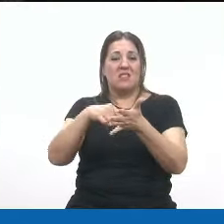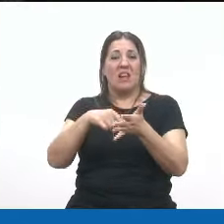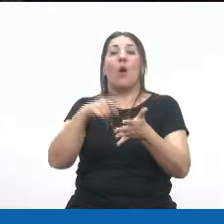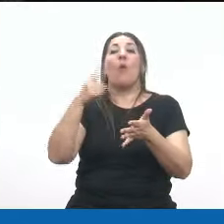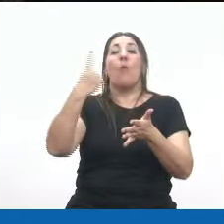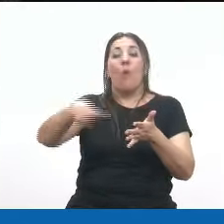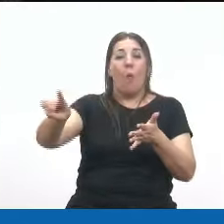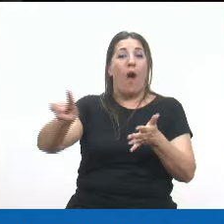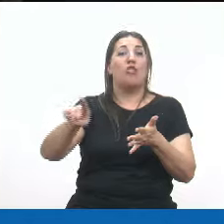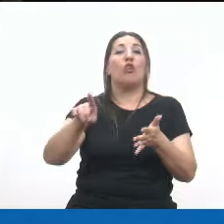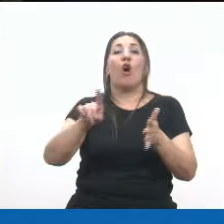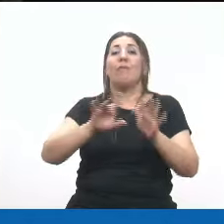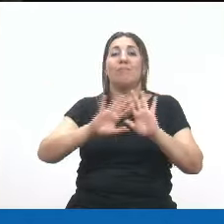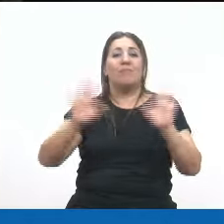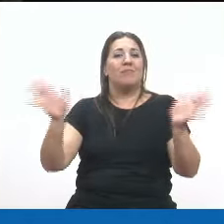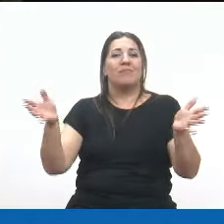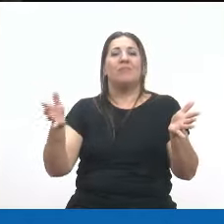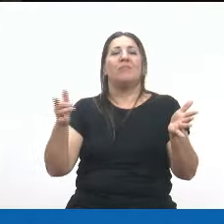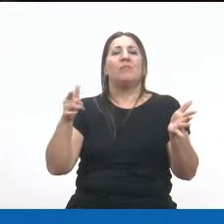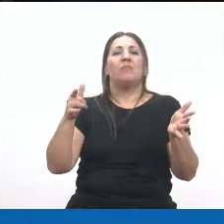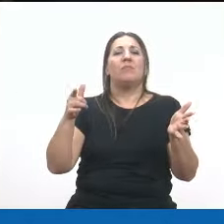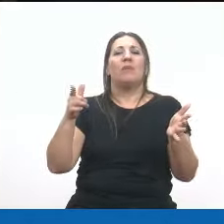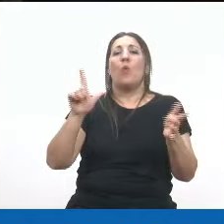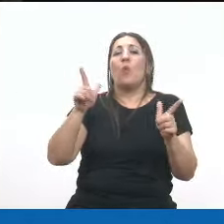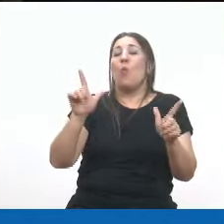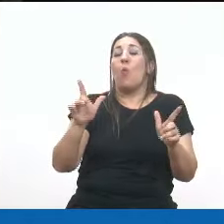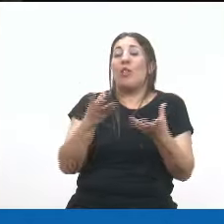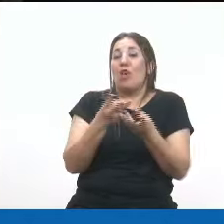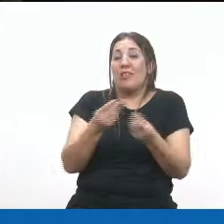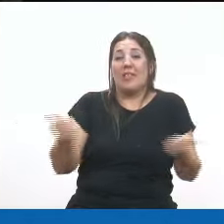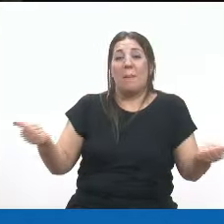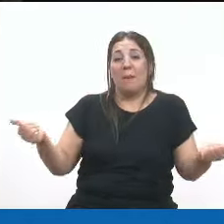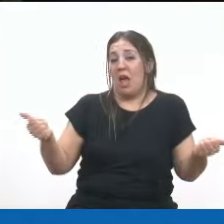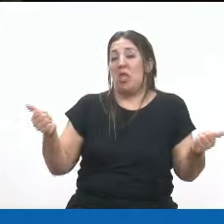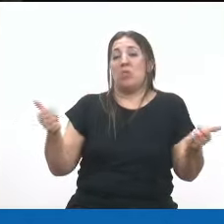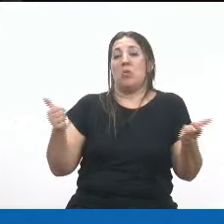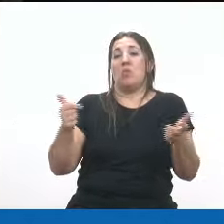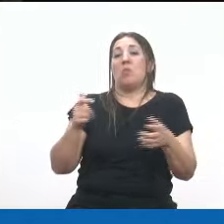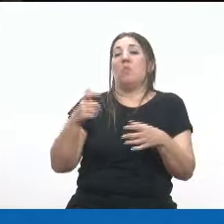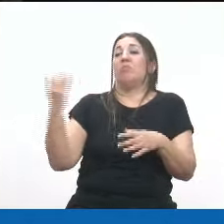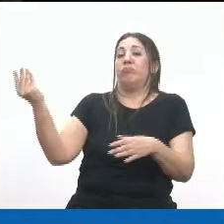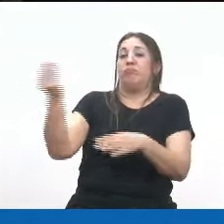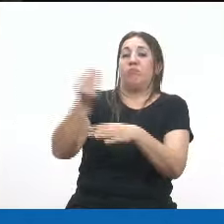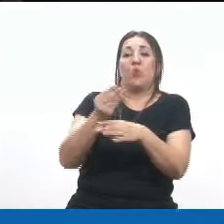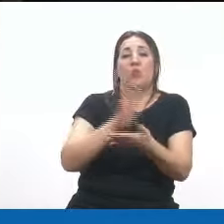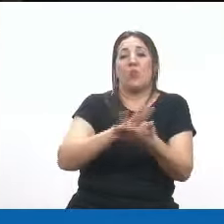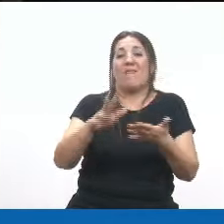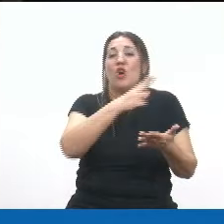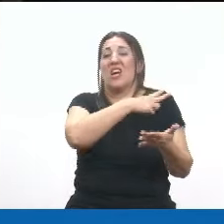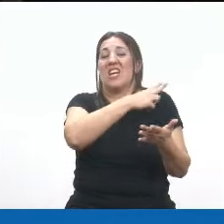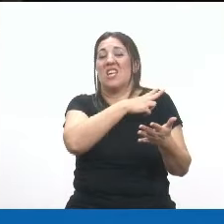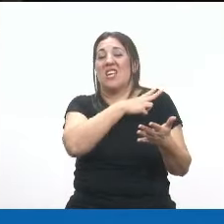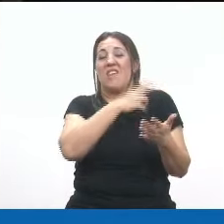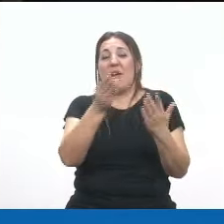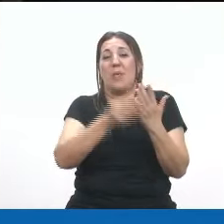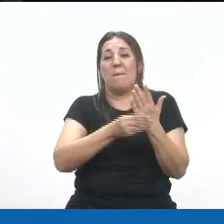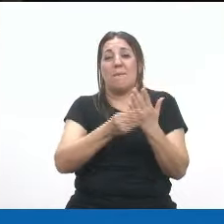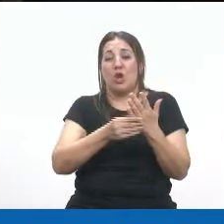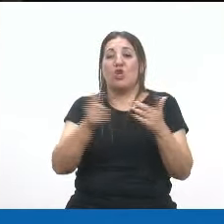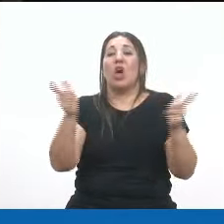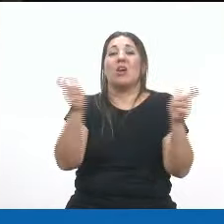levantó no había firmas vino el nuevo el flamante jefe gabinete se juntó con tres senadores y salió